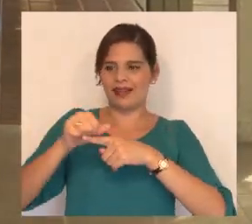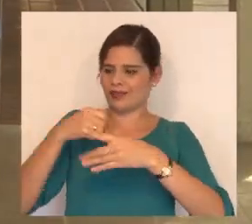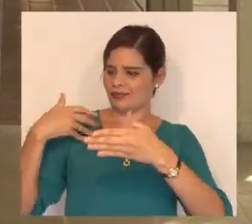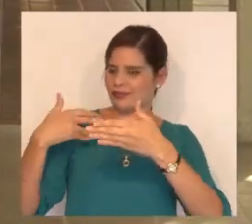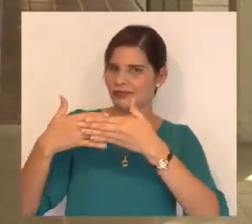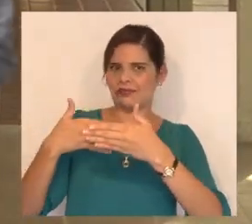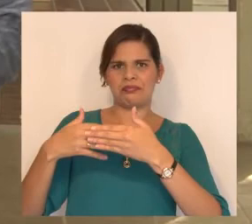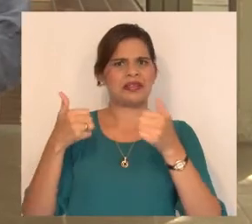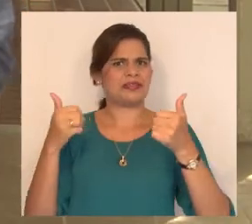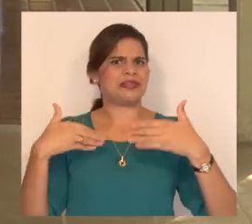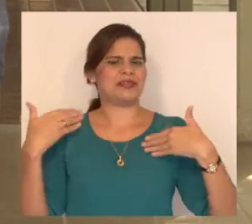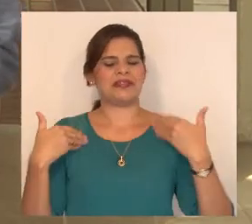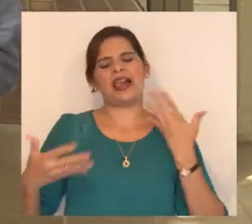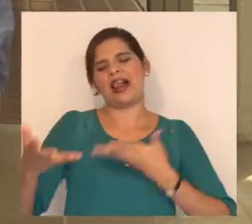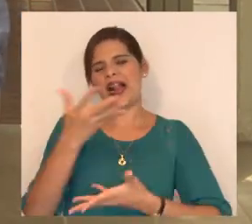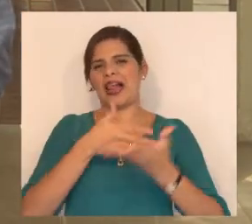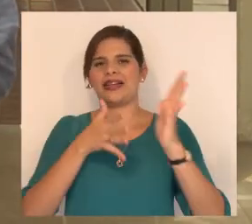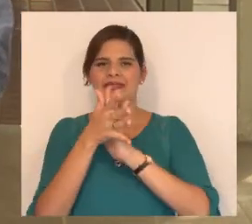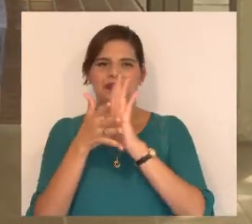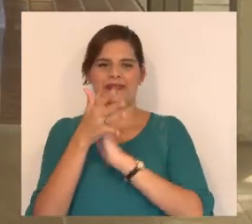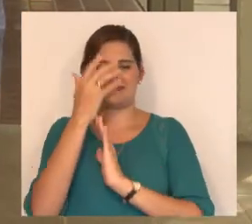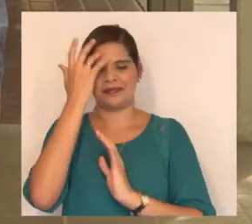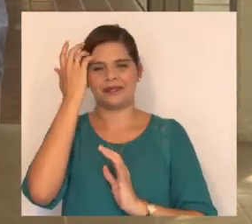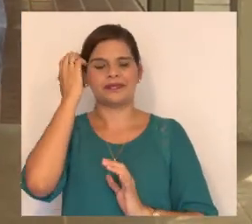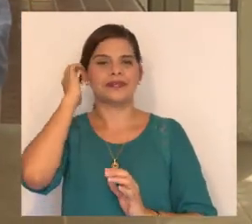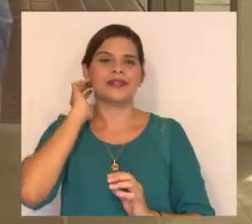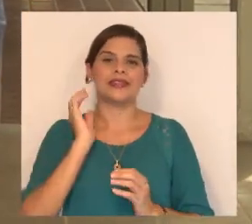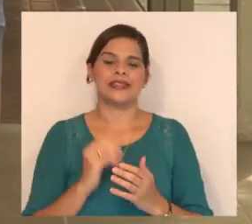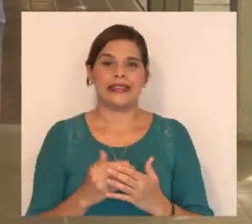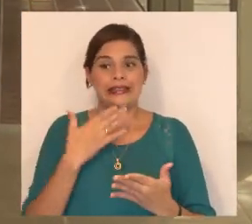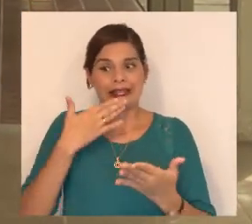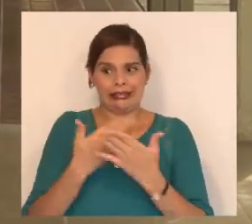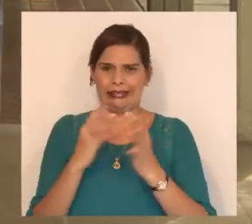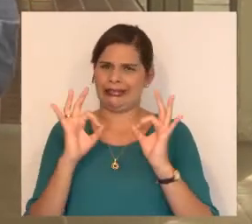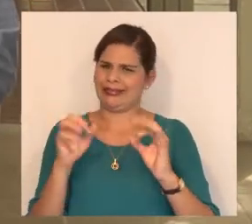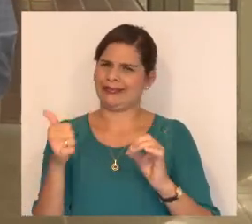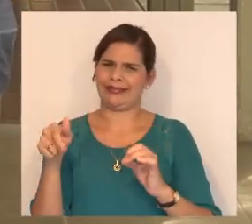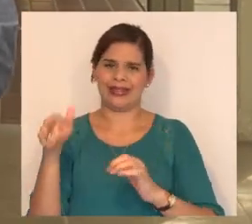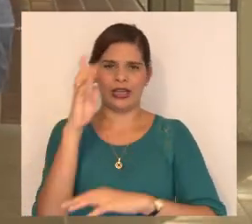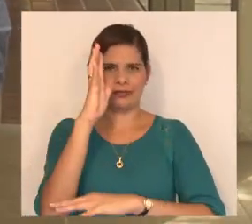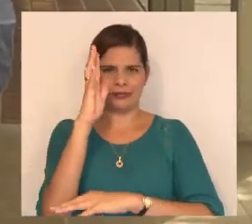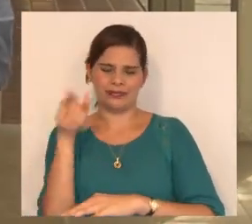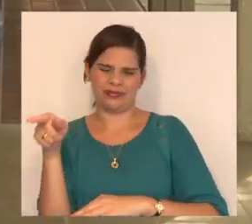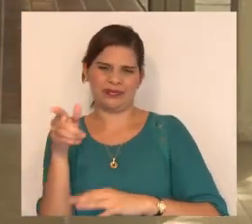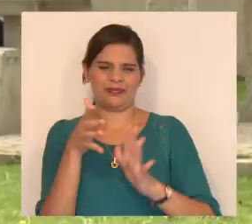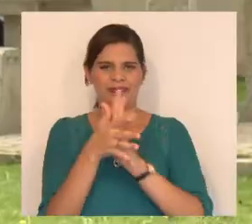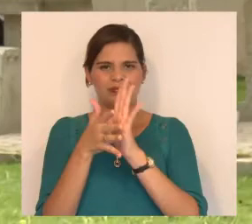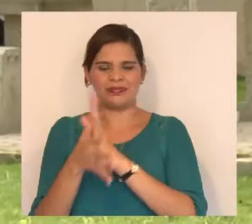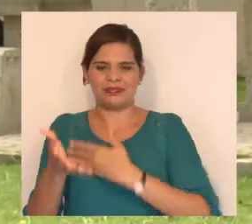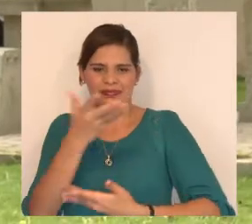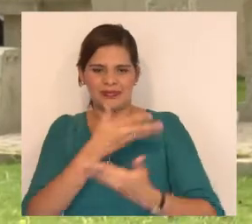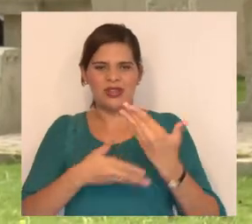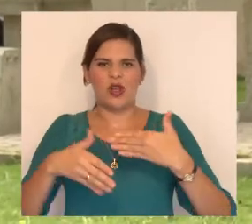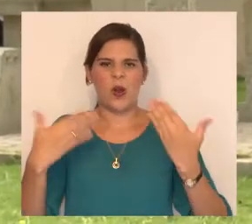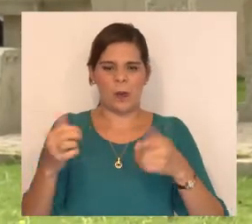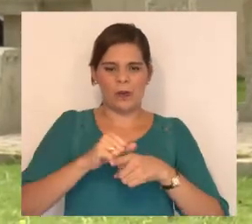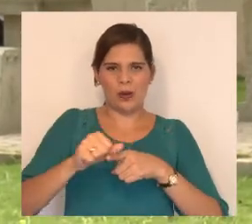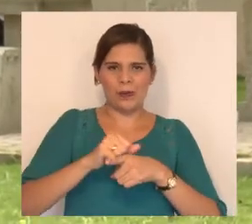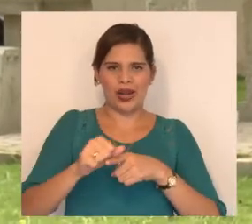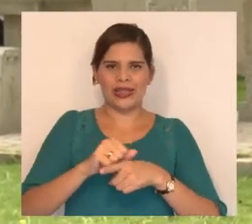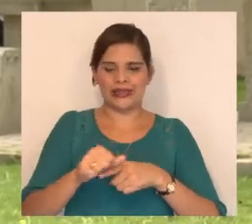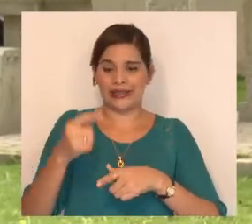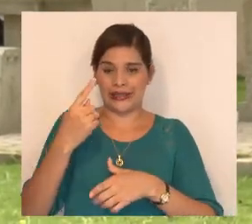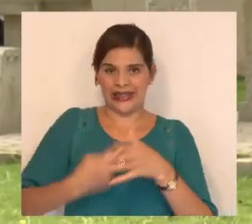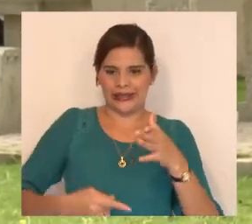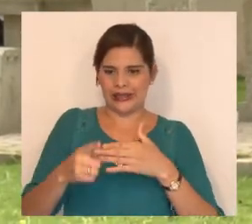las experiencias acumuladas durante el periodo de prácticas profesionales que cumplieron en diversas entidades. Gracias al proceso de prácticas,